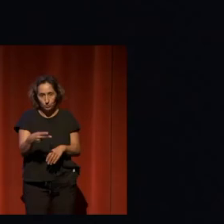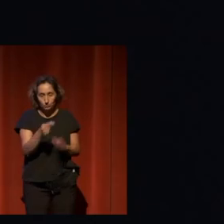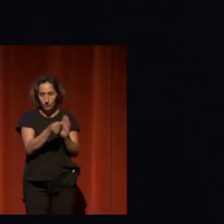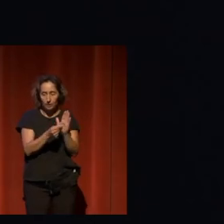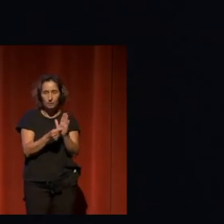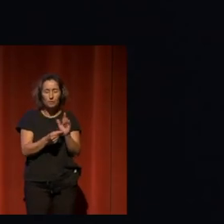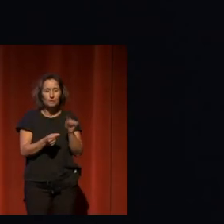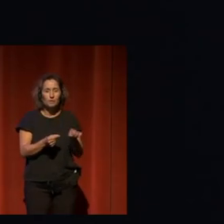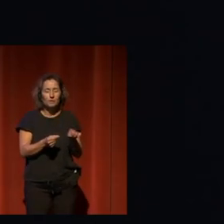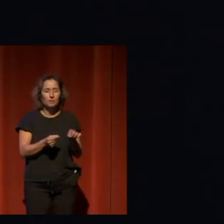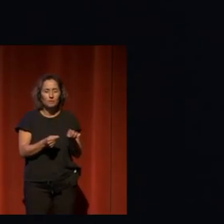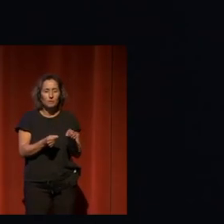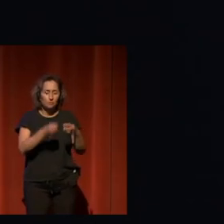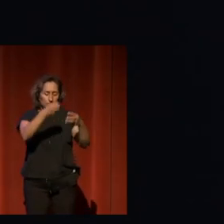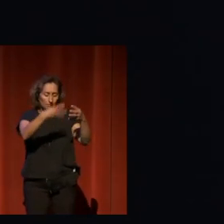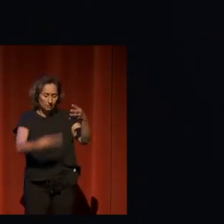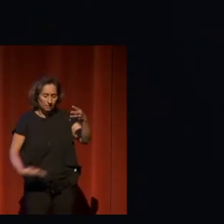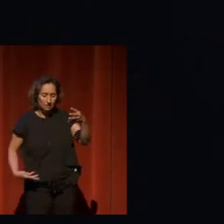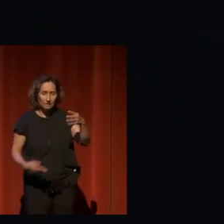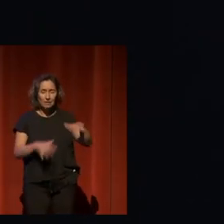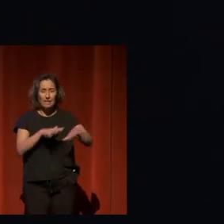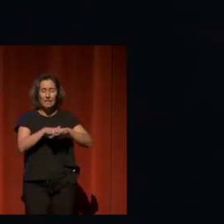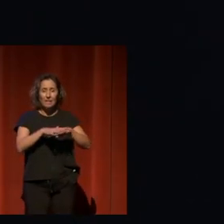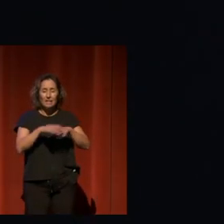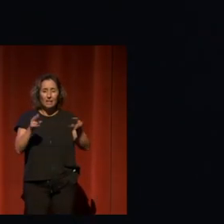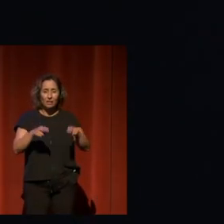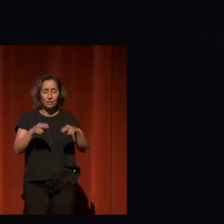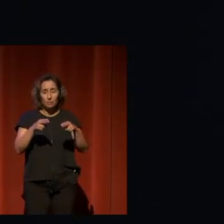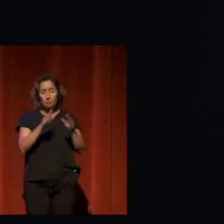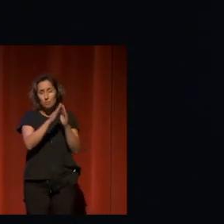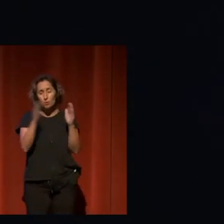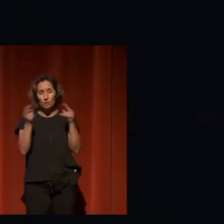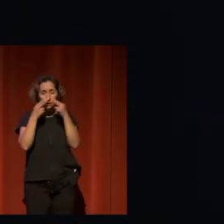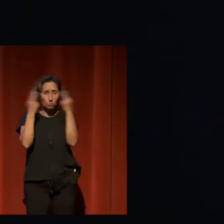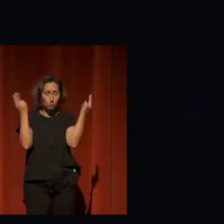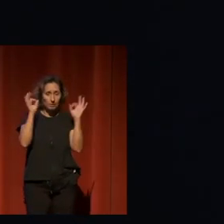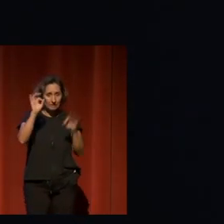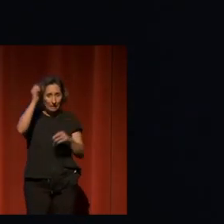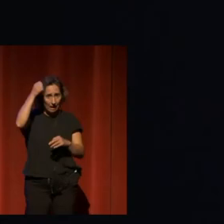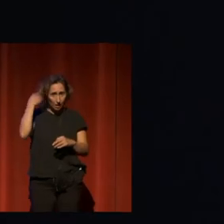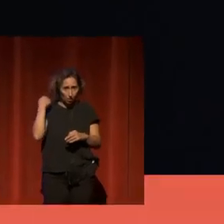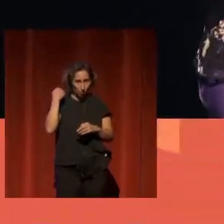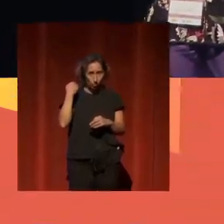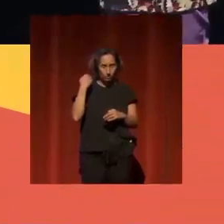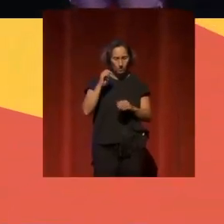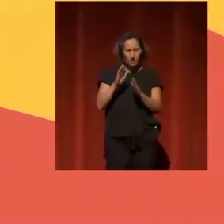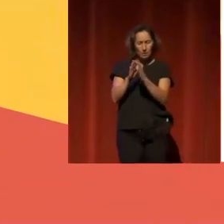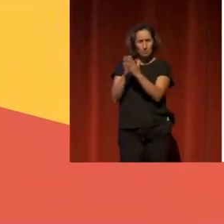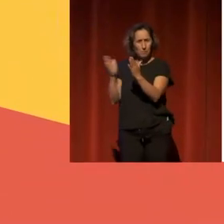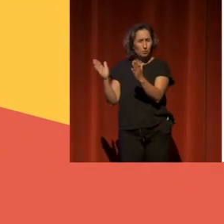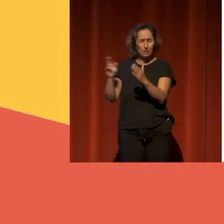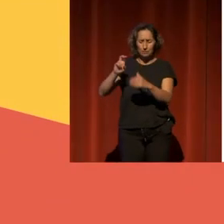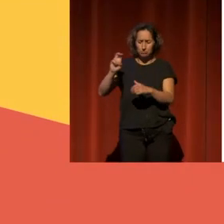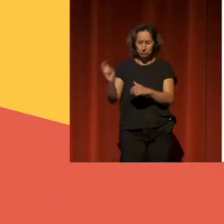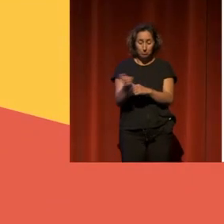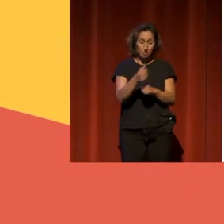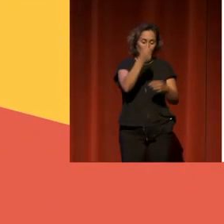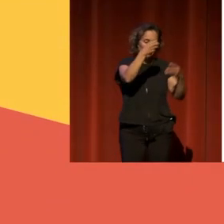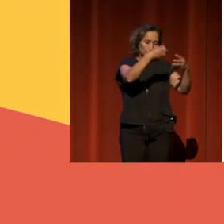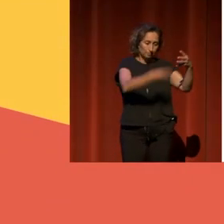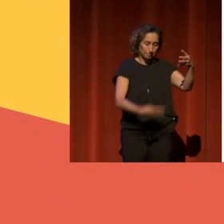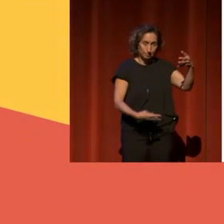forman parte del directorio de la Red de Bibliotecas Públicas de Aragón, porque hay muchas otras bibliotecas, pero nos hemos centrado en esas del